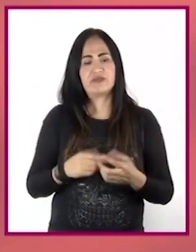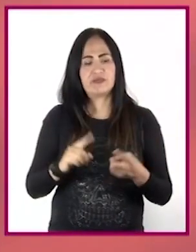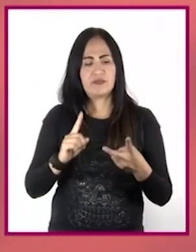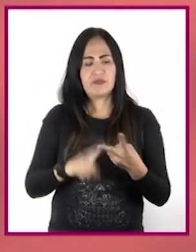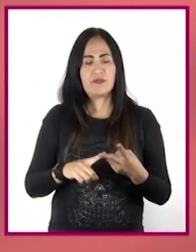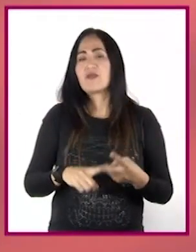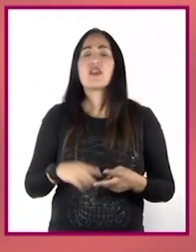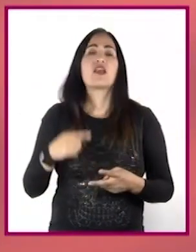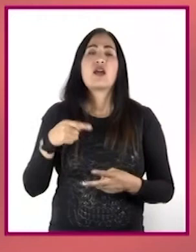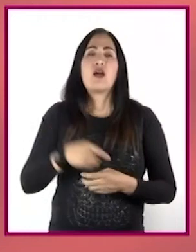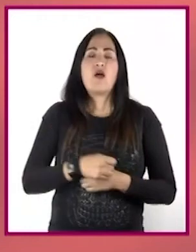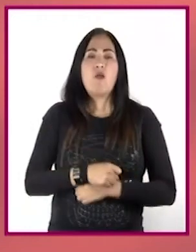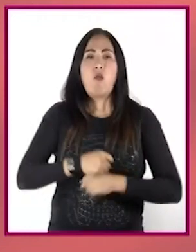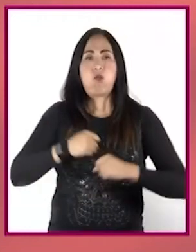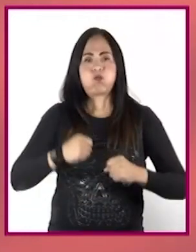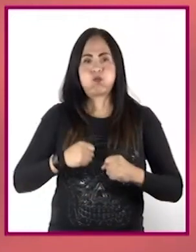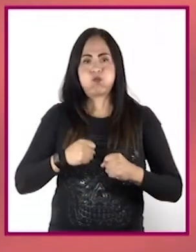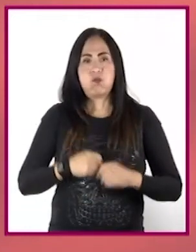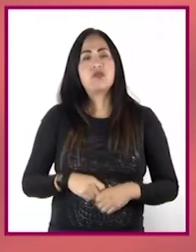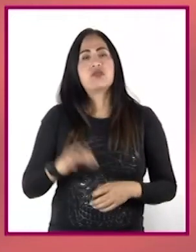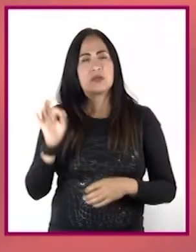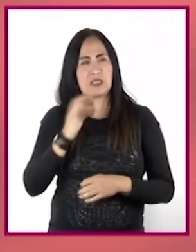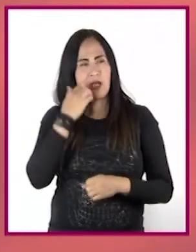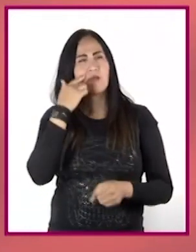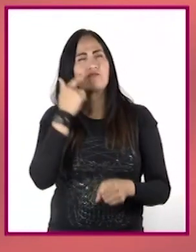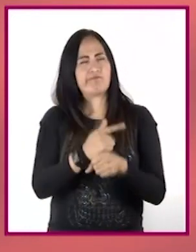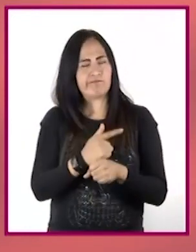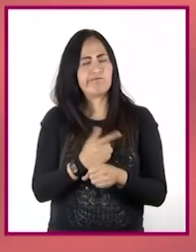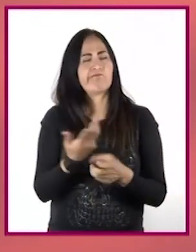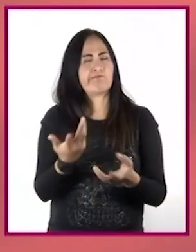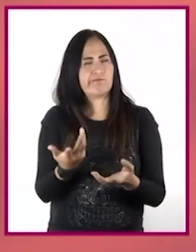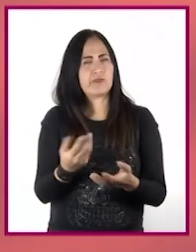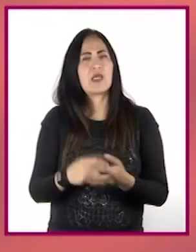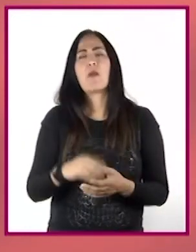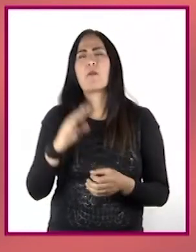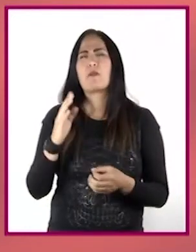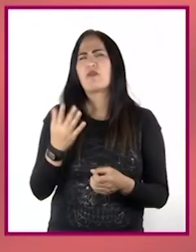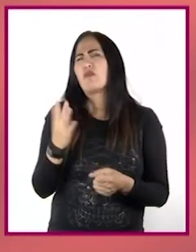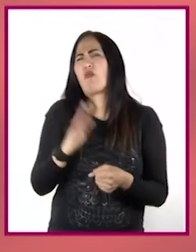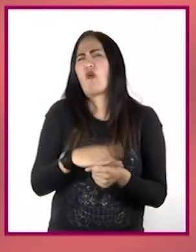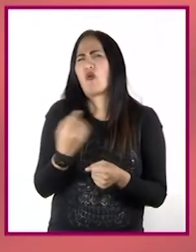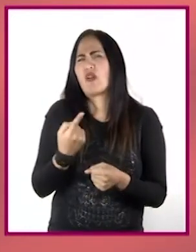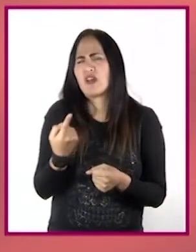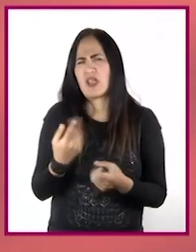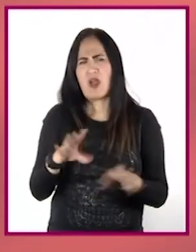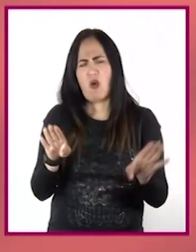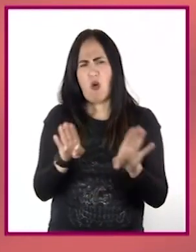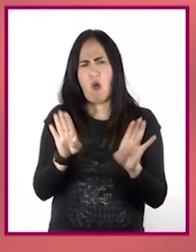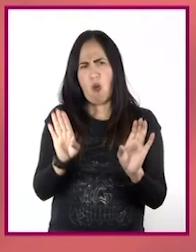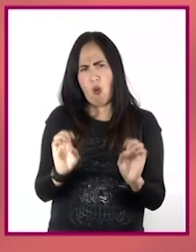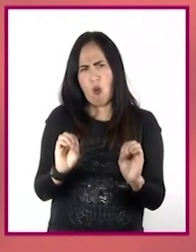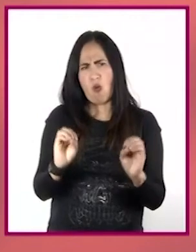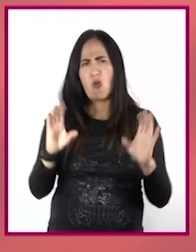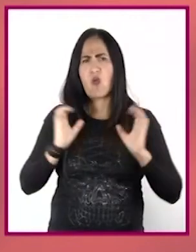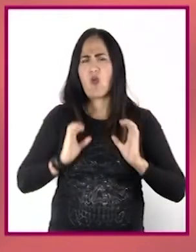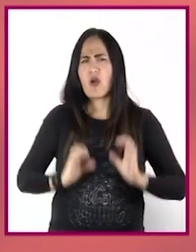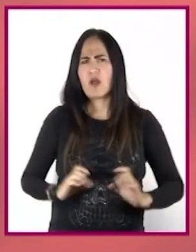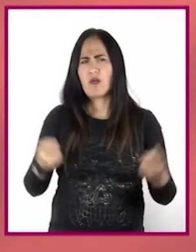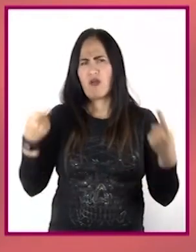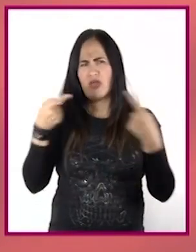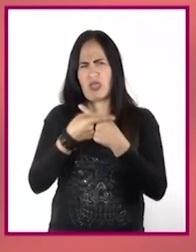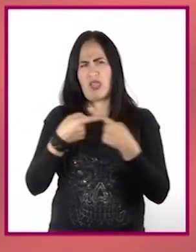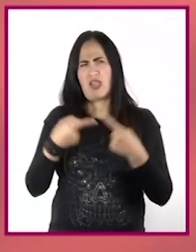Obesidad. Desde saber identificarla y qué la provoca o cuánto nos daña. Algo